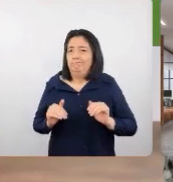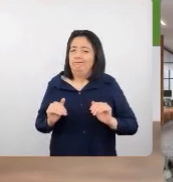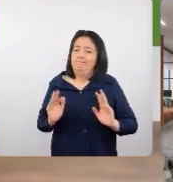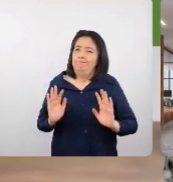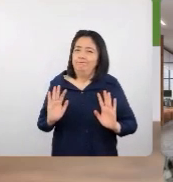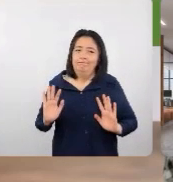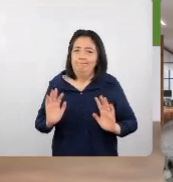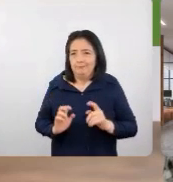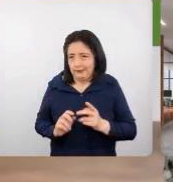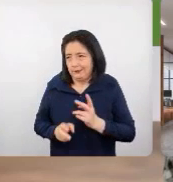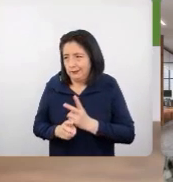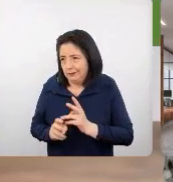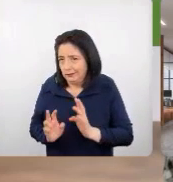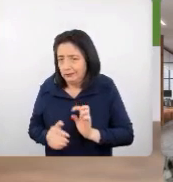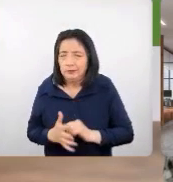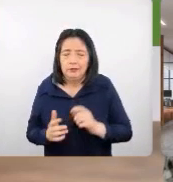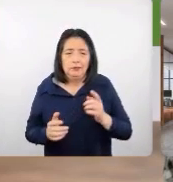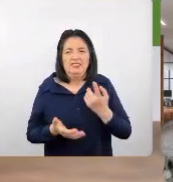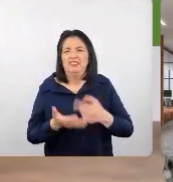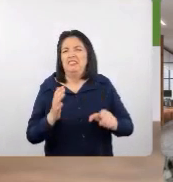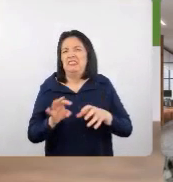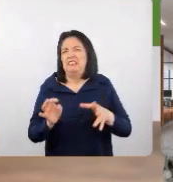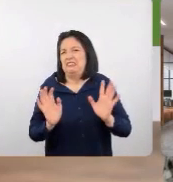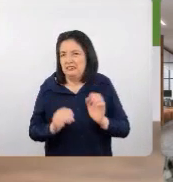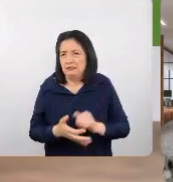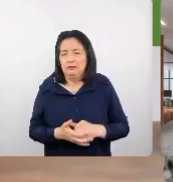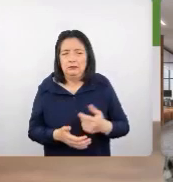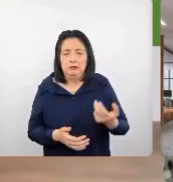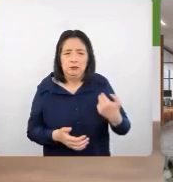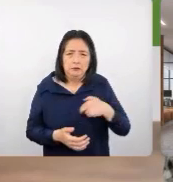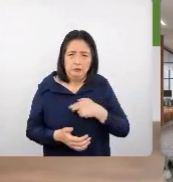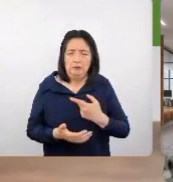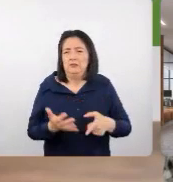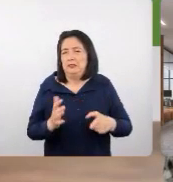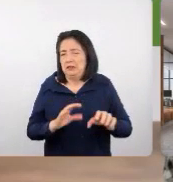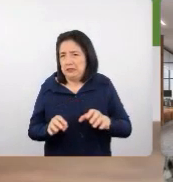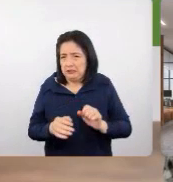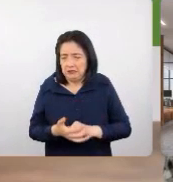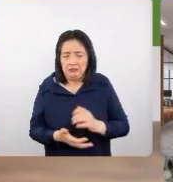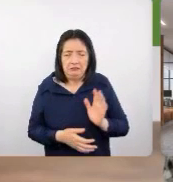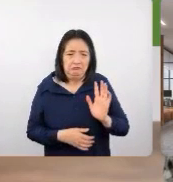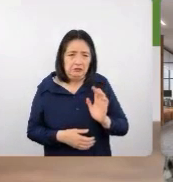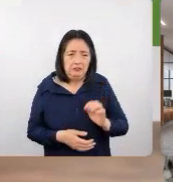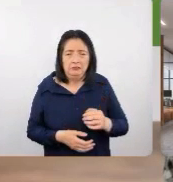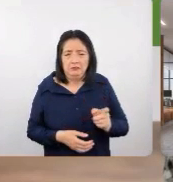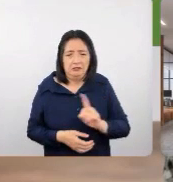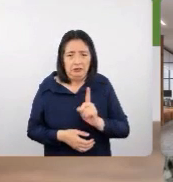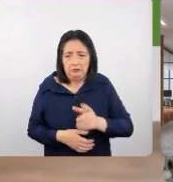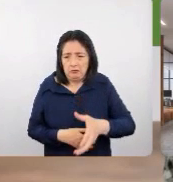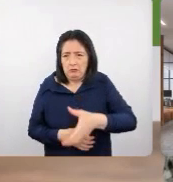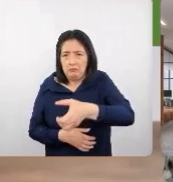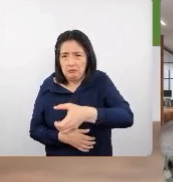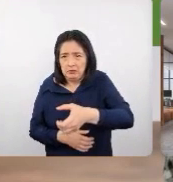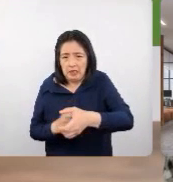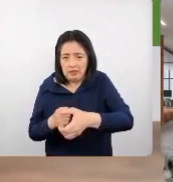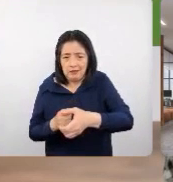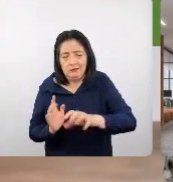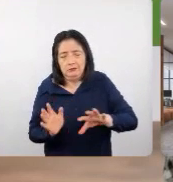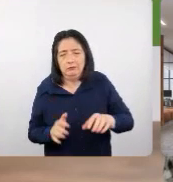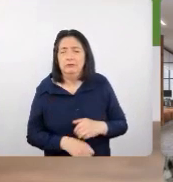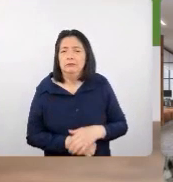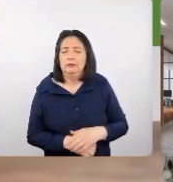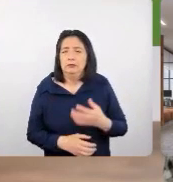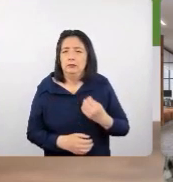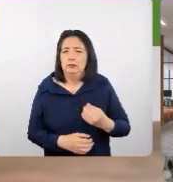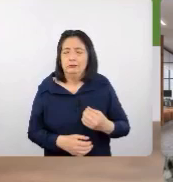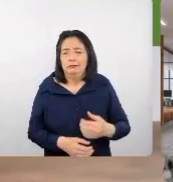proceder. Y lo que hacen en todo caso, o lo que deberíamos hacer nosotros, si es que no se nos extiende la mano, es llevarnos la mano hacia